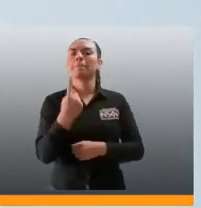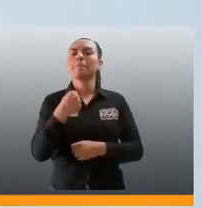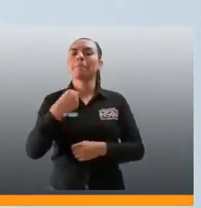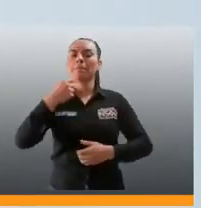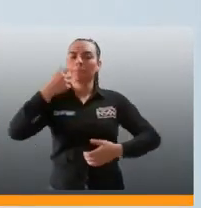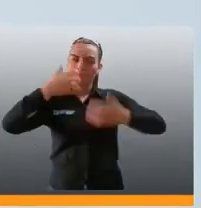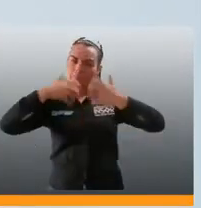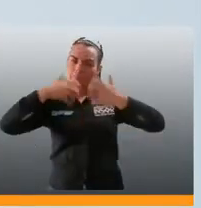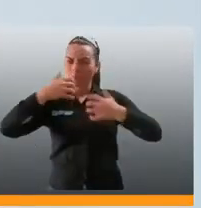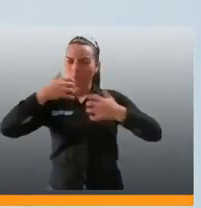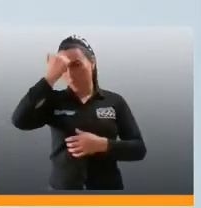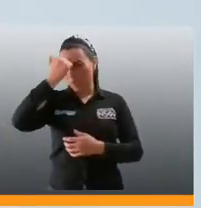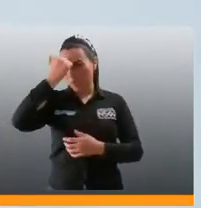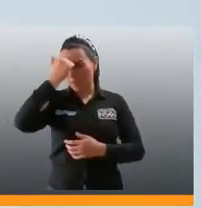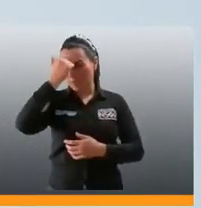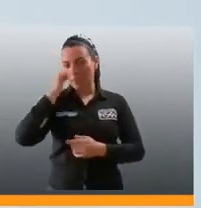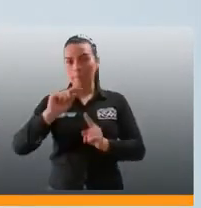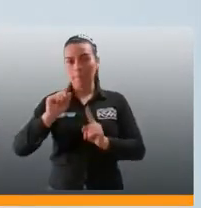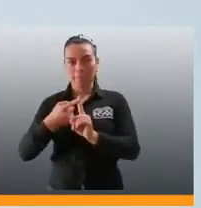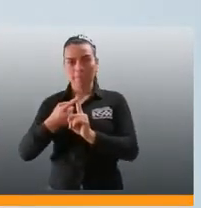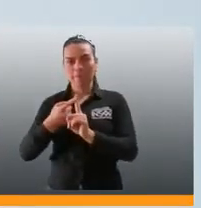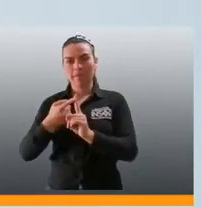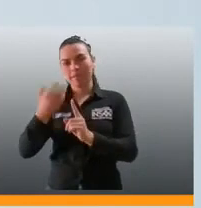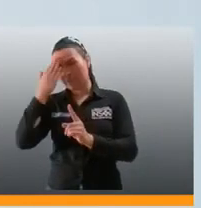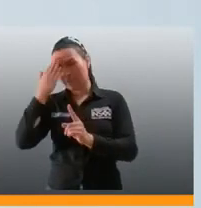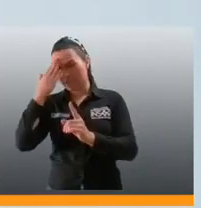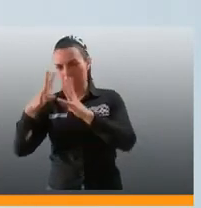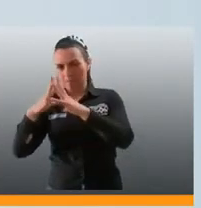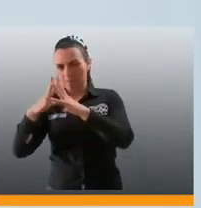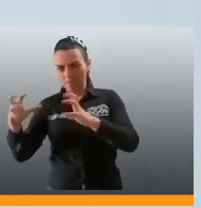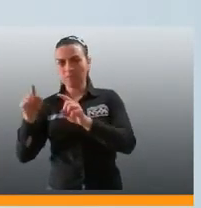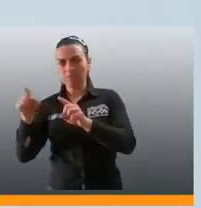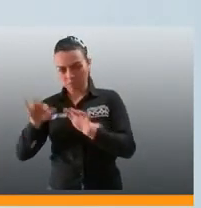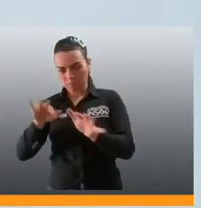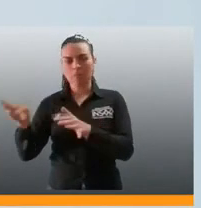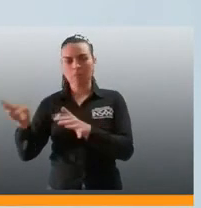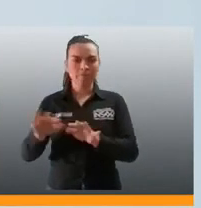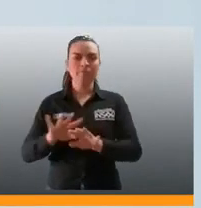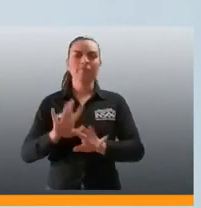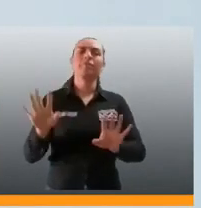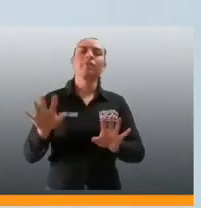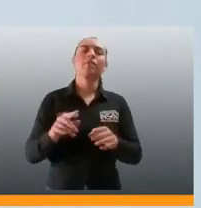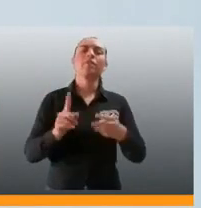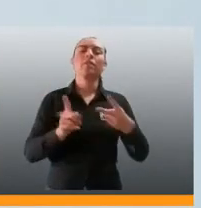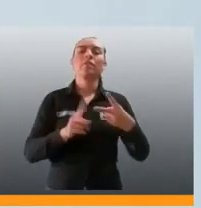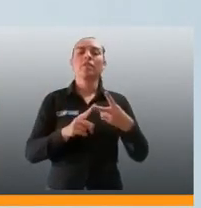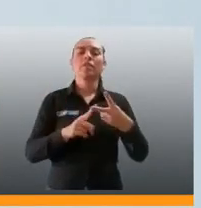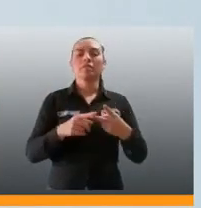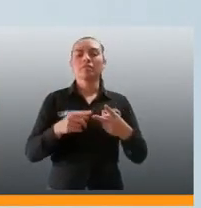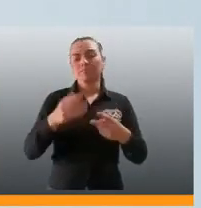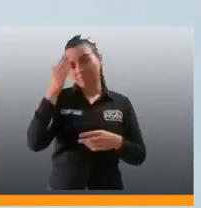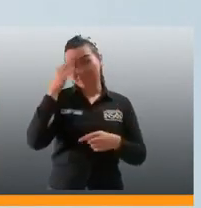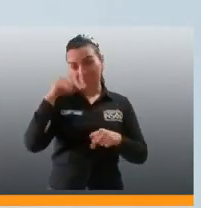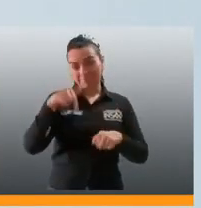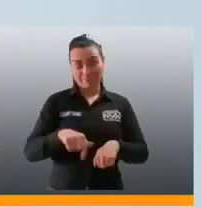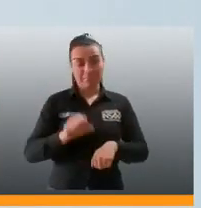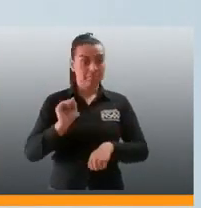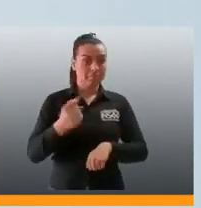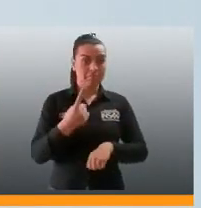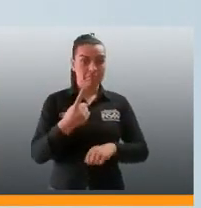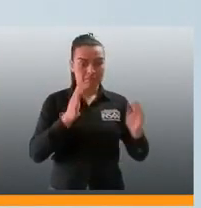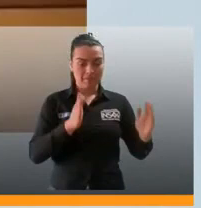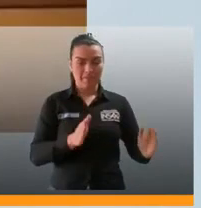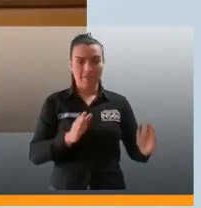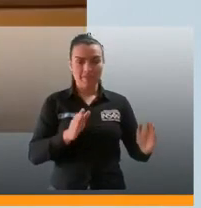los resultados de nuestra nube de palabras, quería complementar que en este primer periodo, por lo menos es la experiencia de